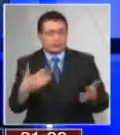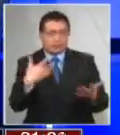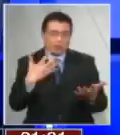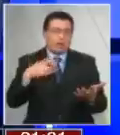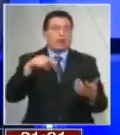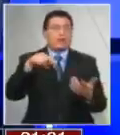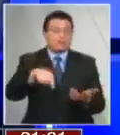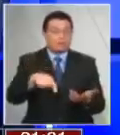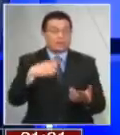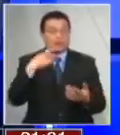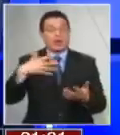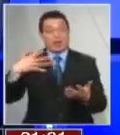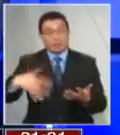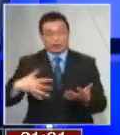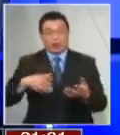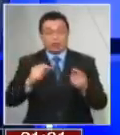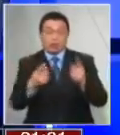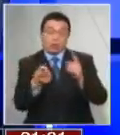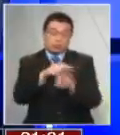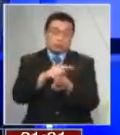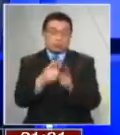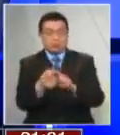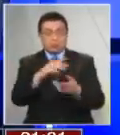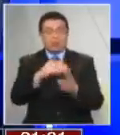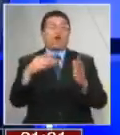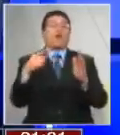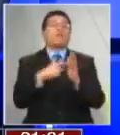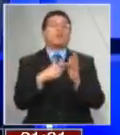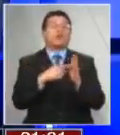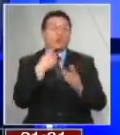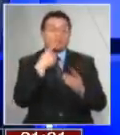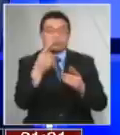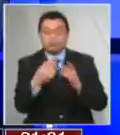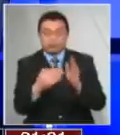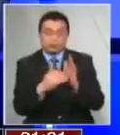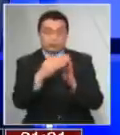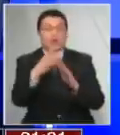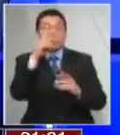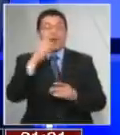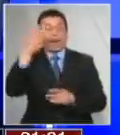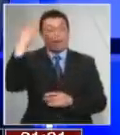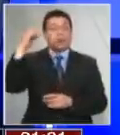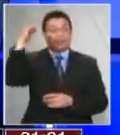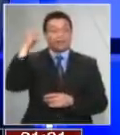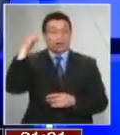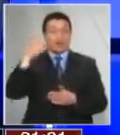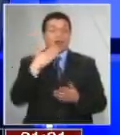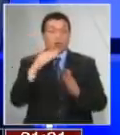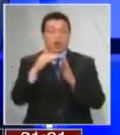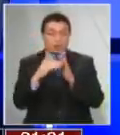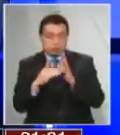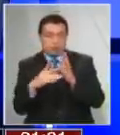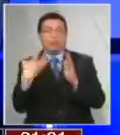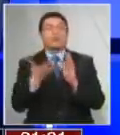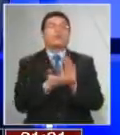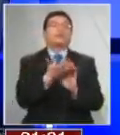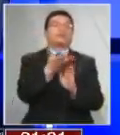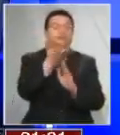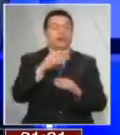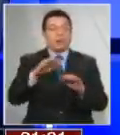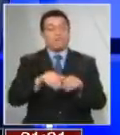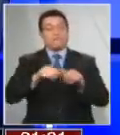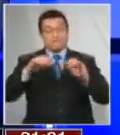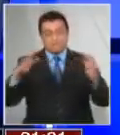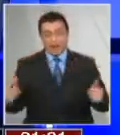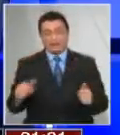esencia transitorios y remontables, como lo demostraron en sus mandatos anteriores Piñera y la misma Bachelet. Más incomprensible